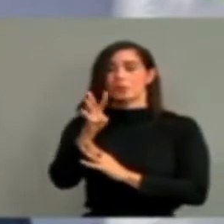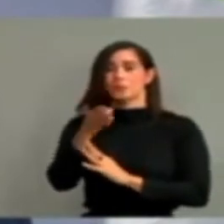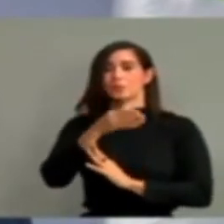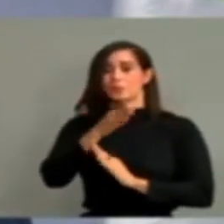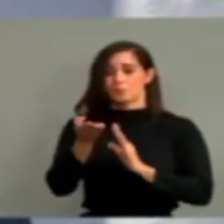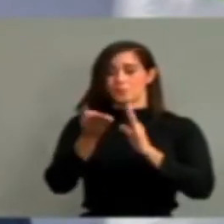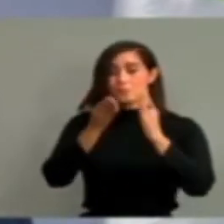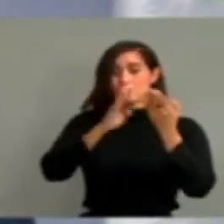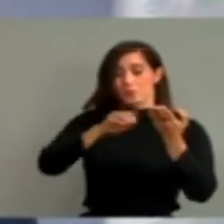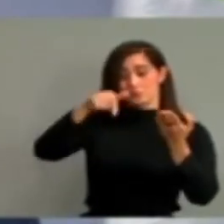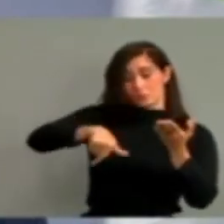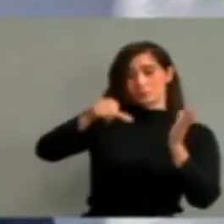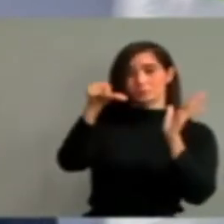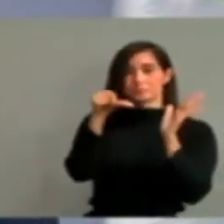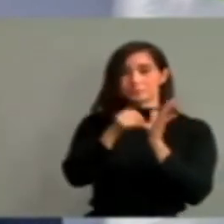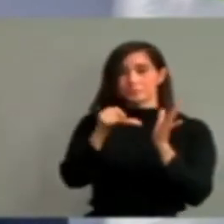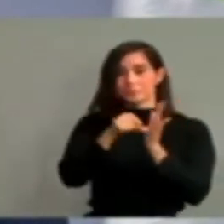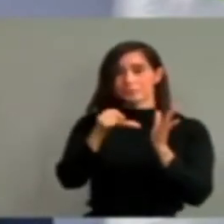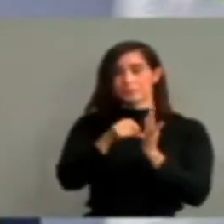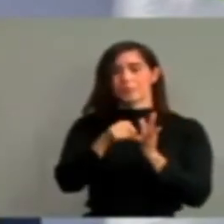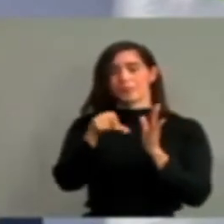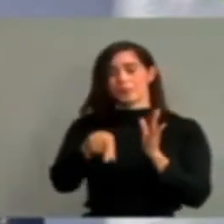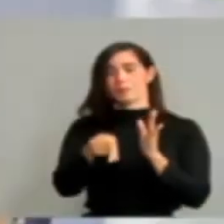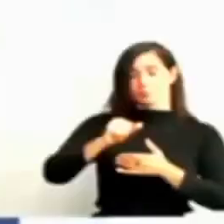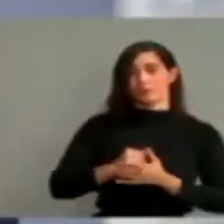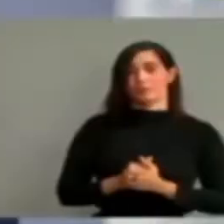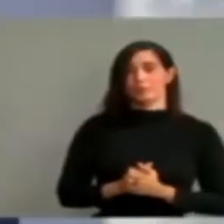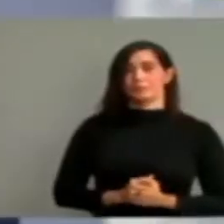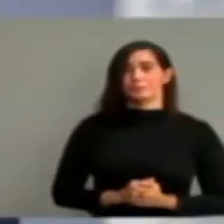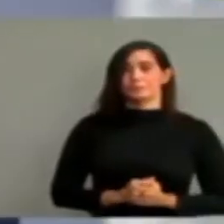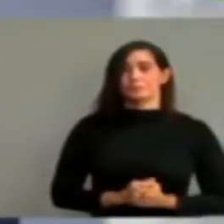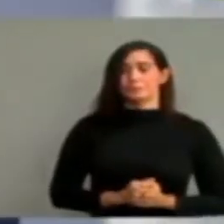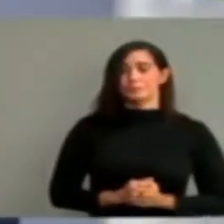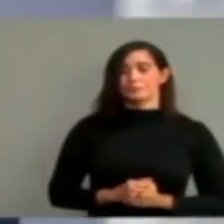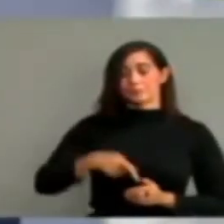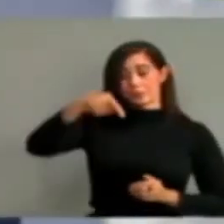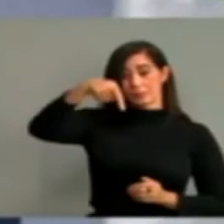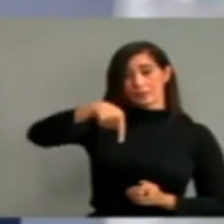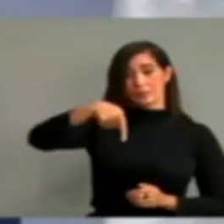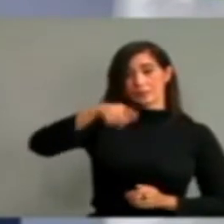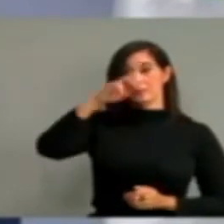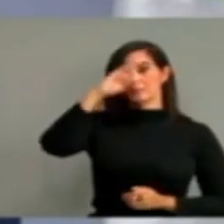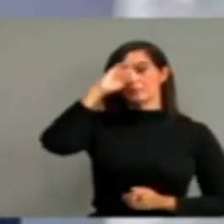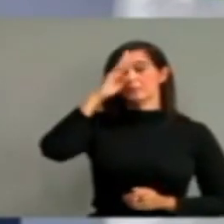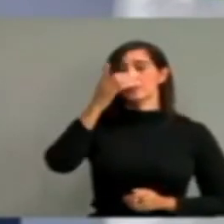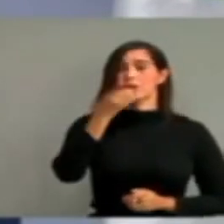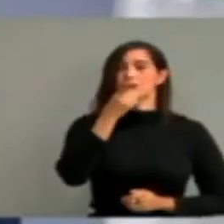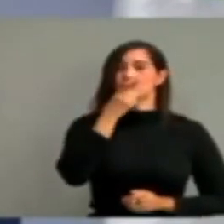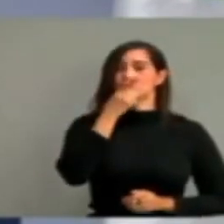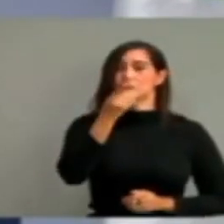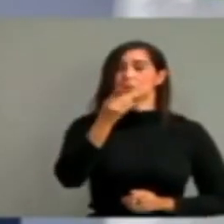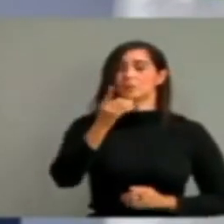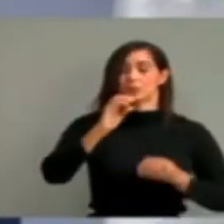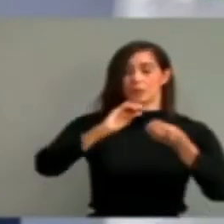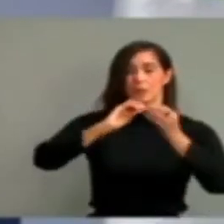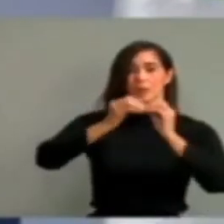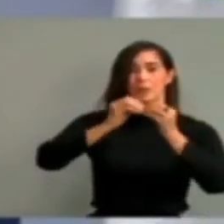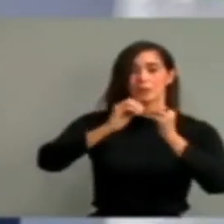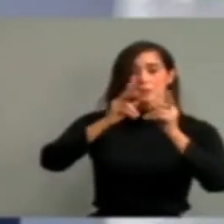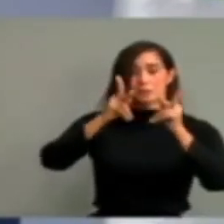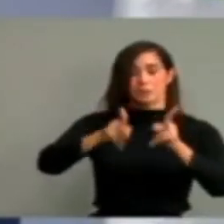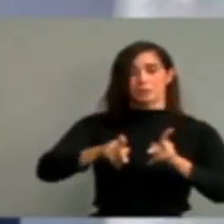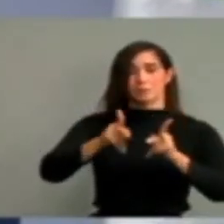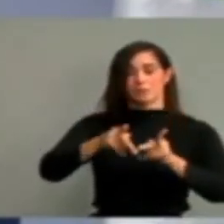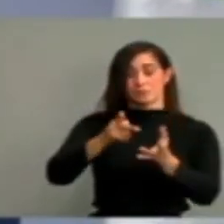en santo domingo y el distrito nacional en la república dominicana el número de casos confirmados